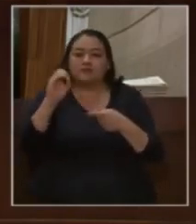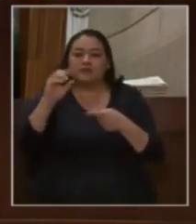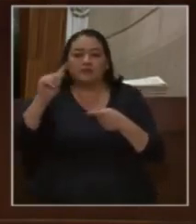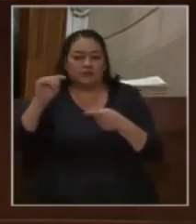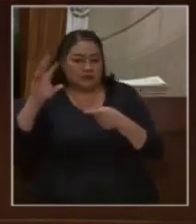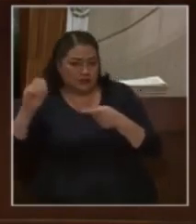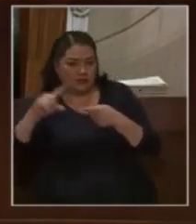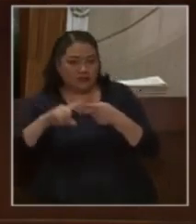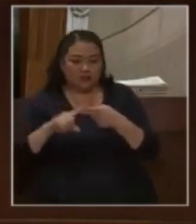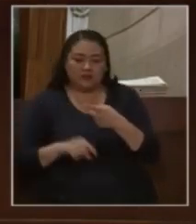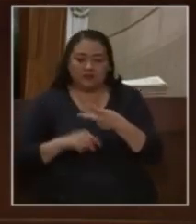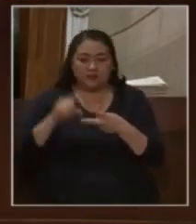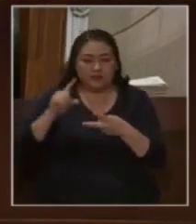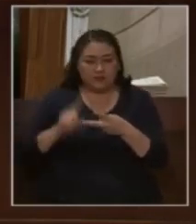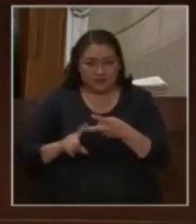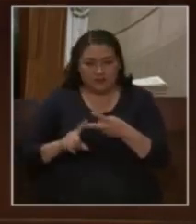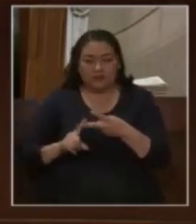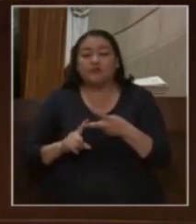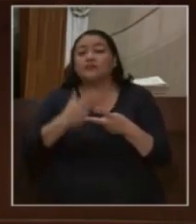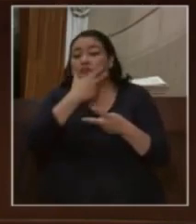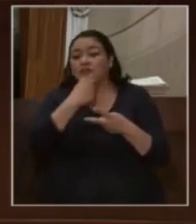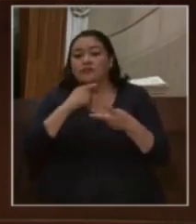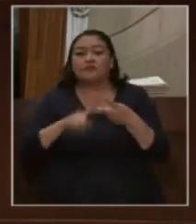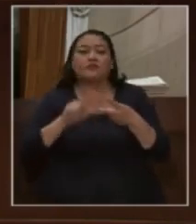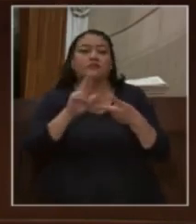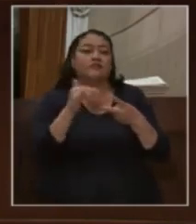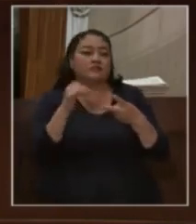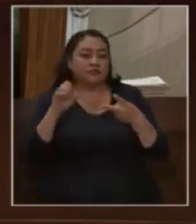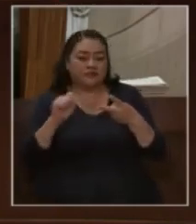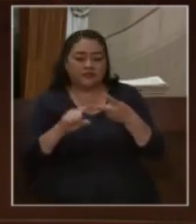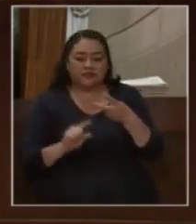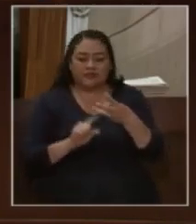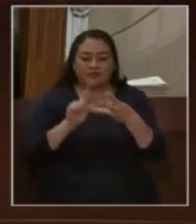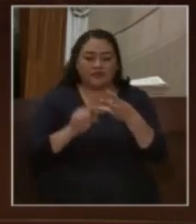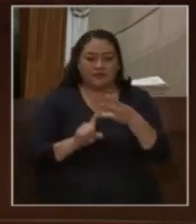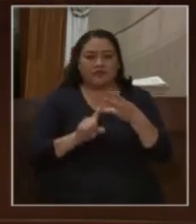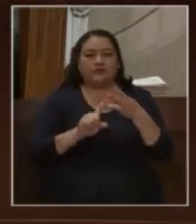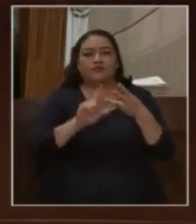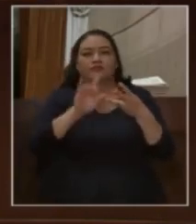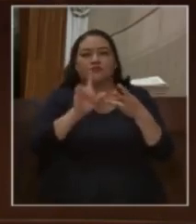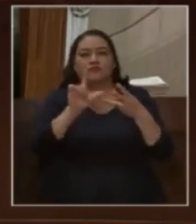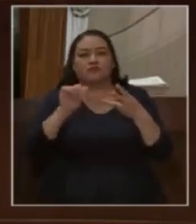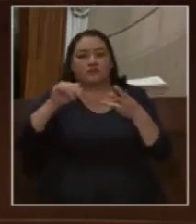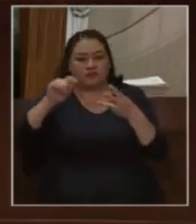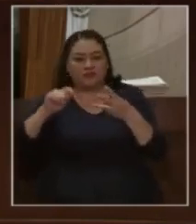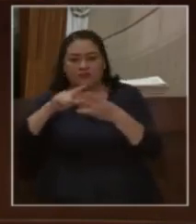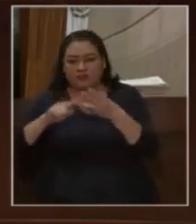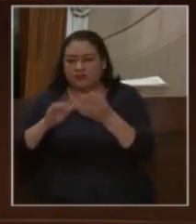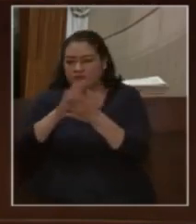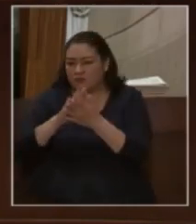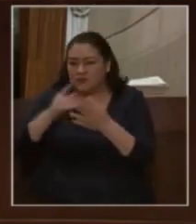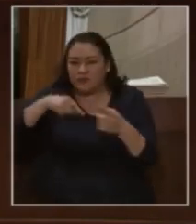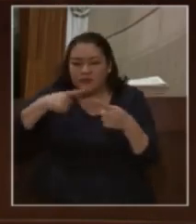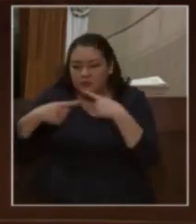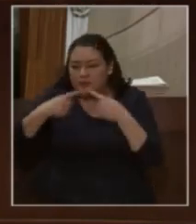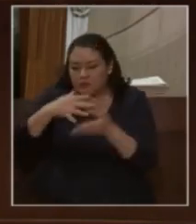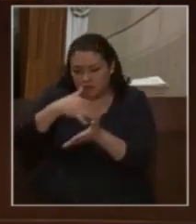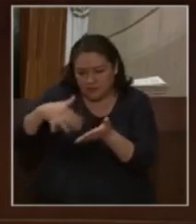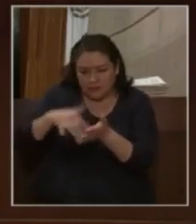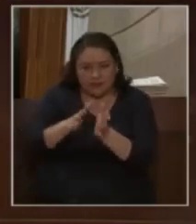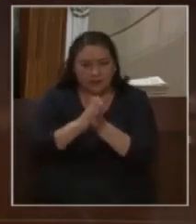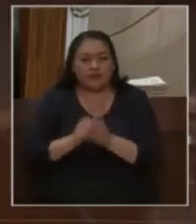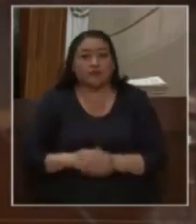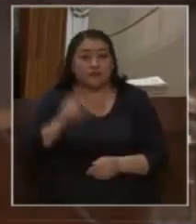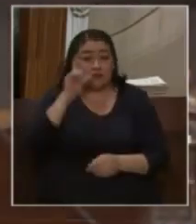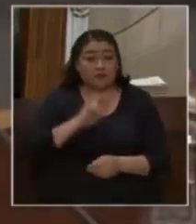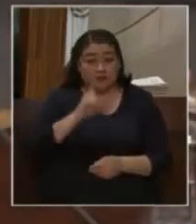Aralí Soto Fregoso y los magistrados Reyes Rodríguez Mondragón y Felipe de la Mata Pisaña. Con su autorización,